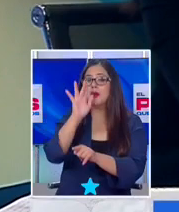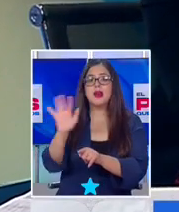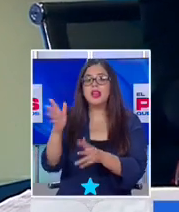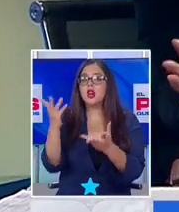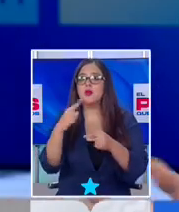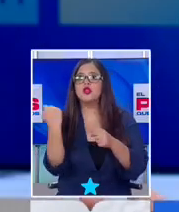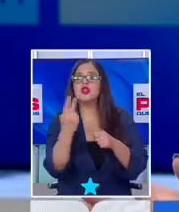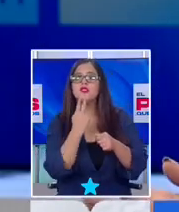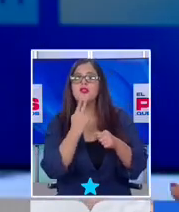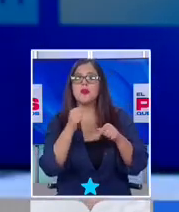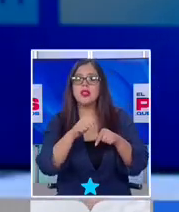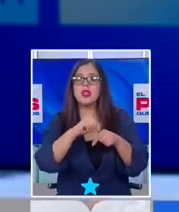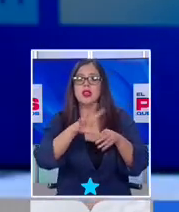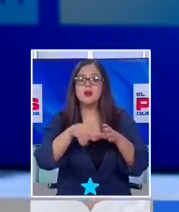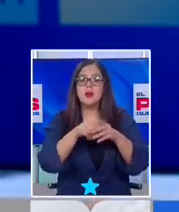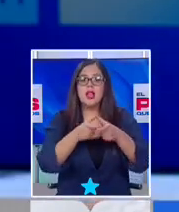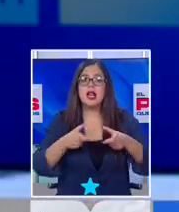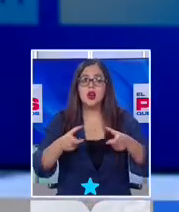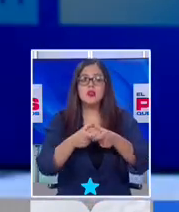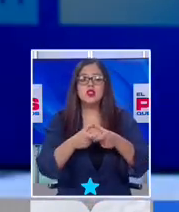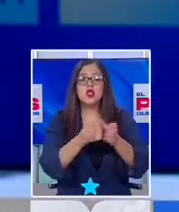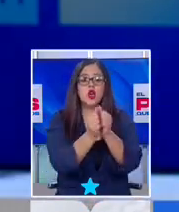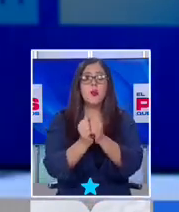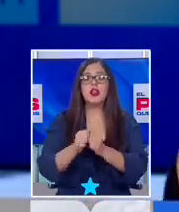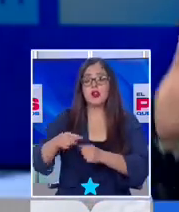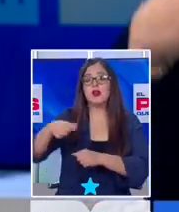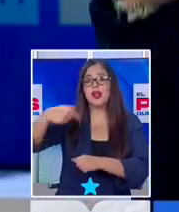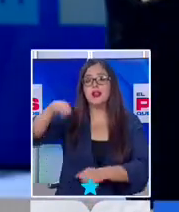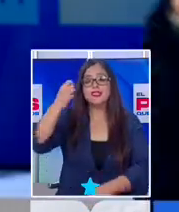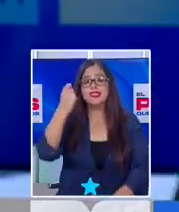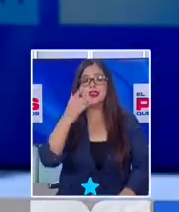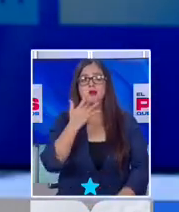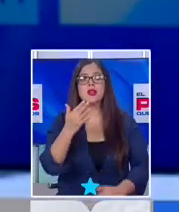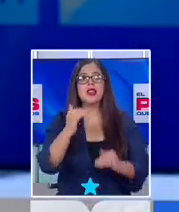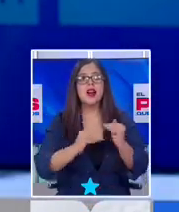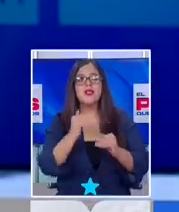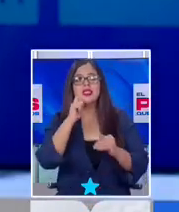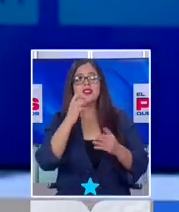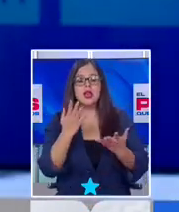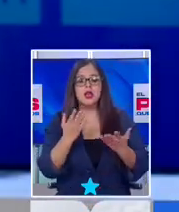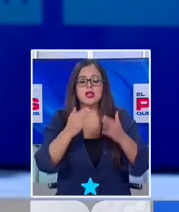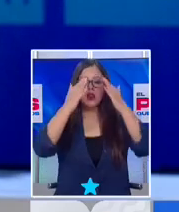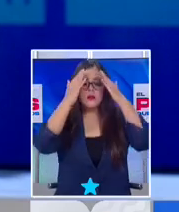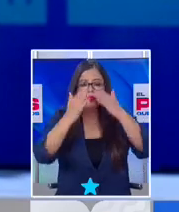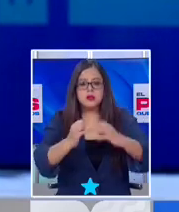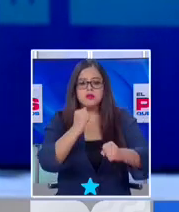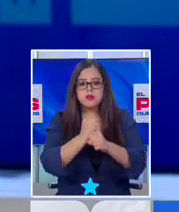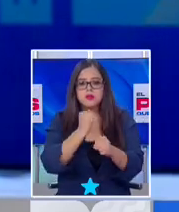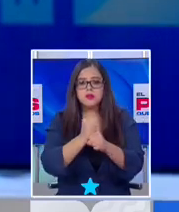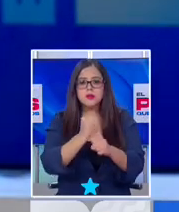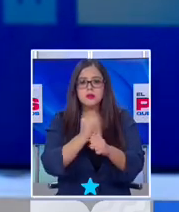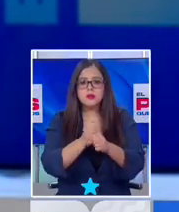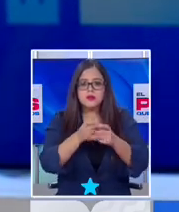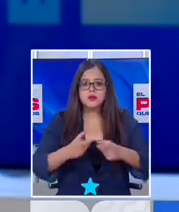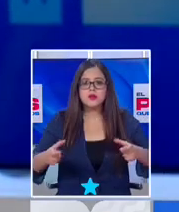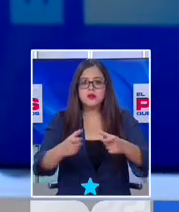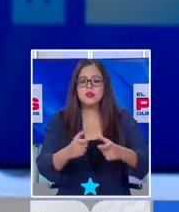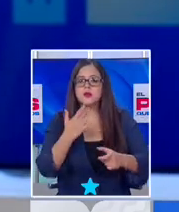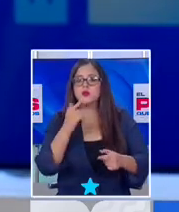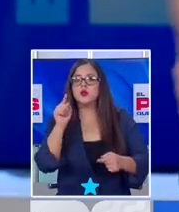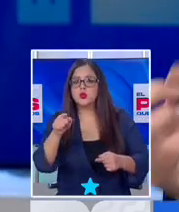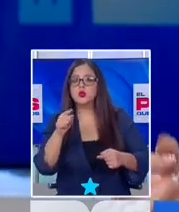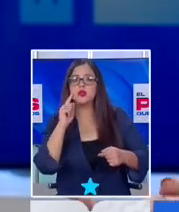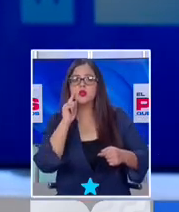cierto ya mis compañeros y colegas deben saber por qué finalmente uno entra como en un tubo de trabajo interno en la comisión porque estás viendo